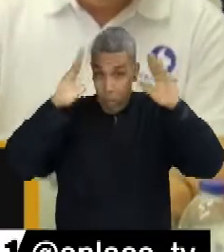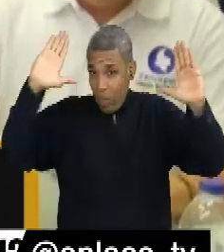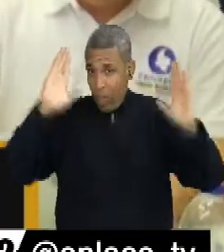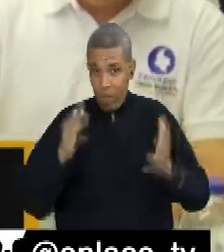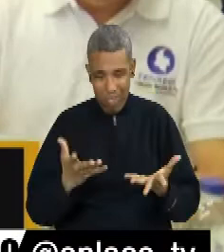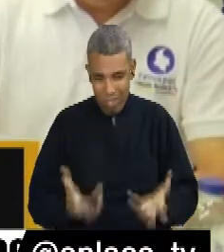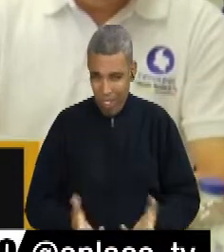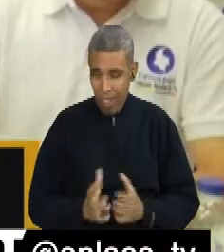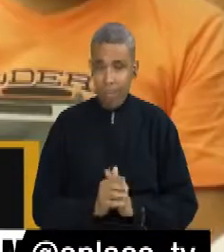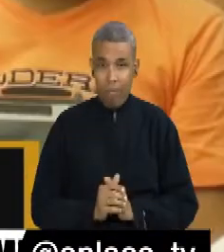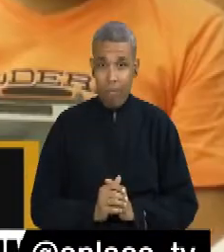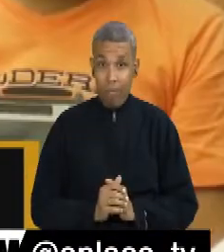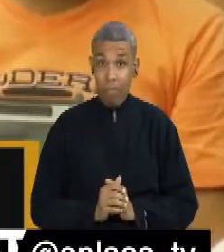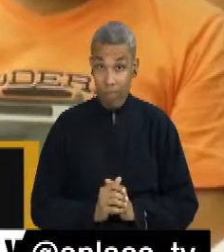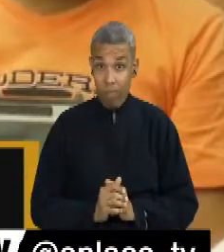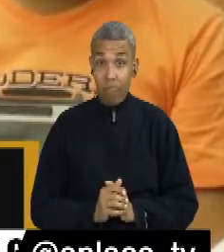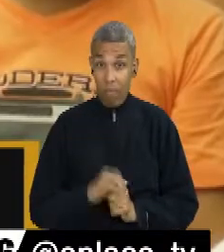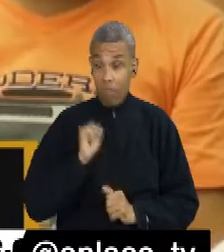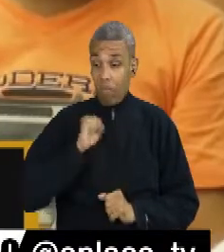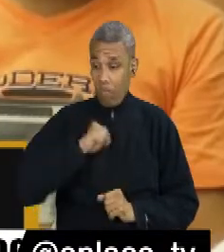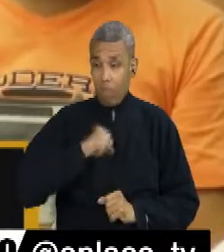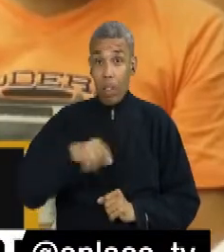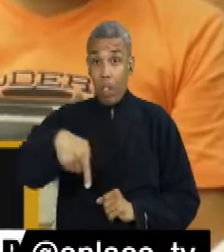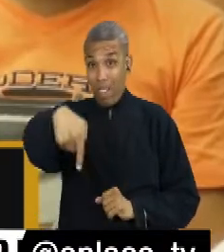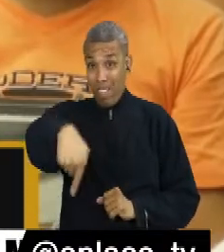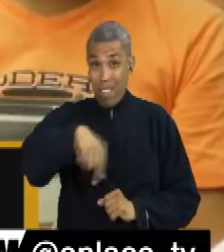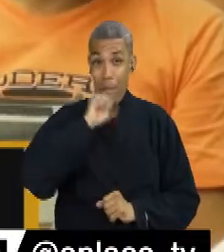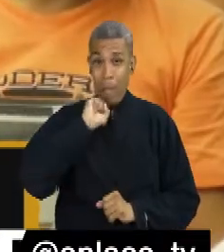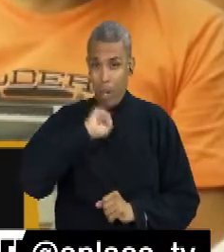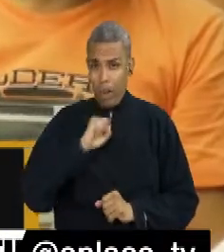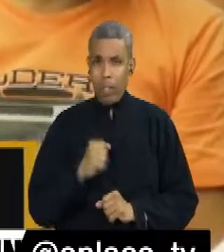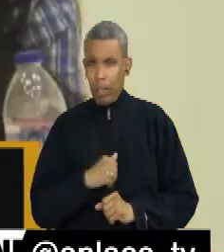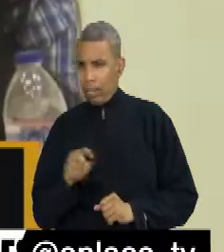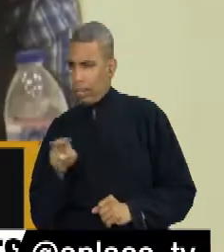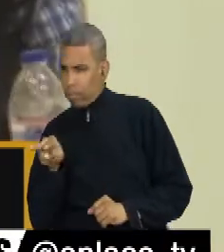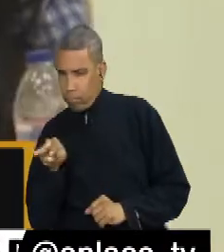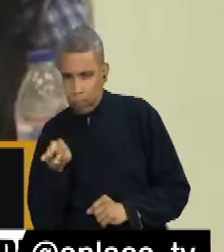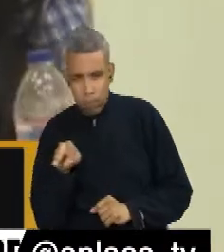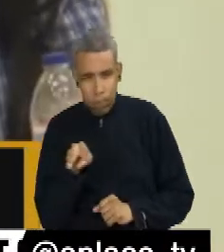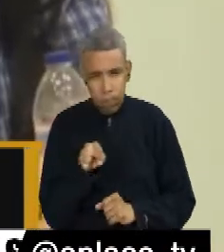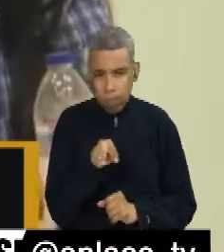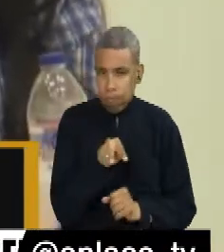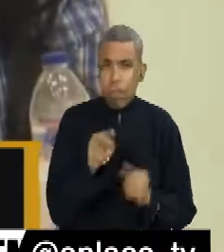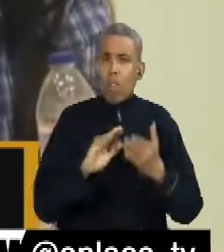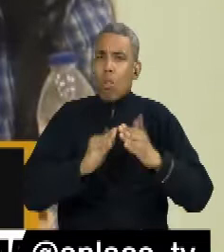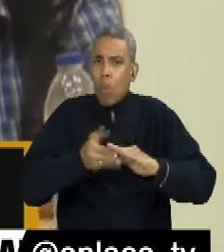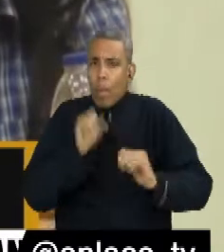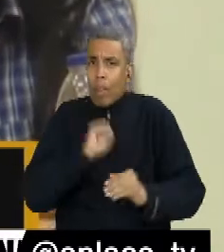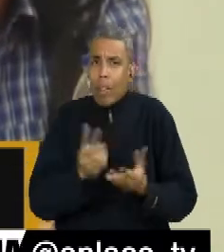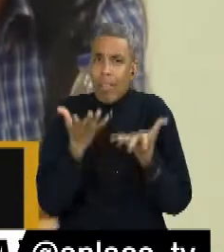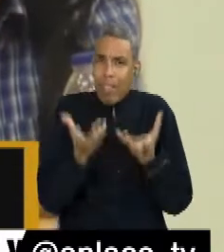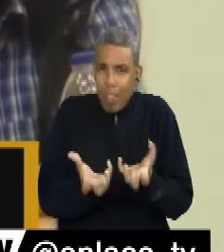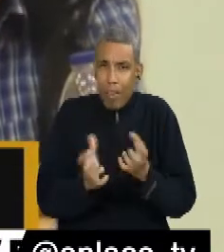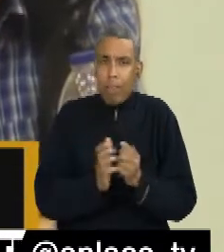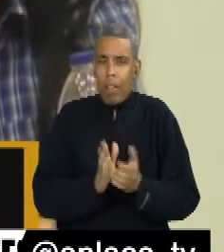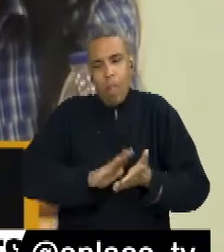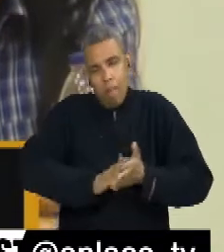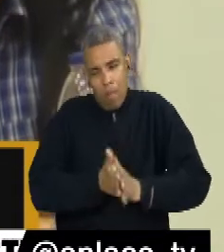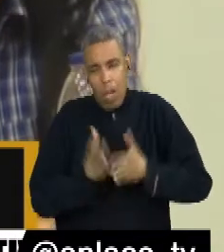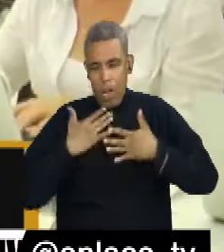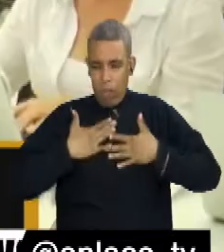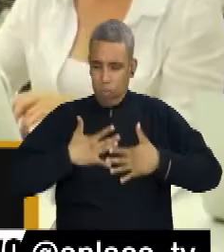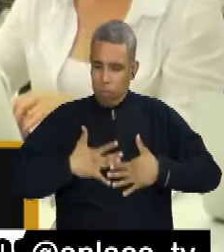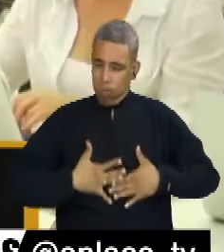lo que está reflejándose, que Barranca Bermeja, sus ciudadanos, le están apostando a la paz, pero no desde